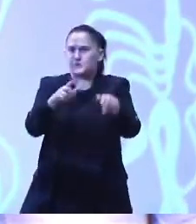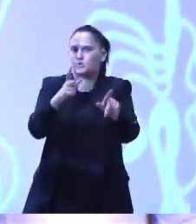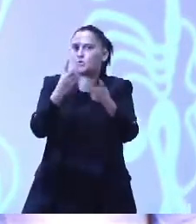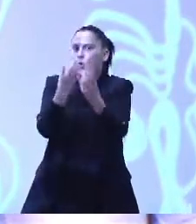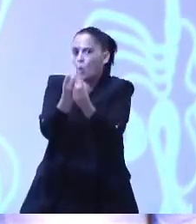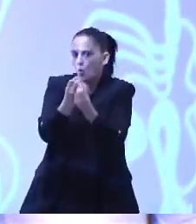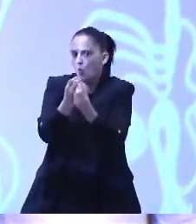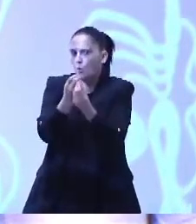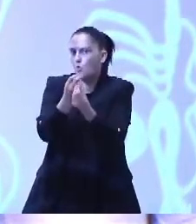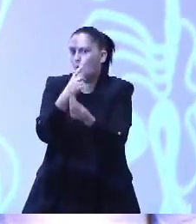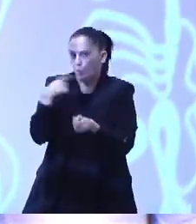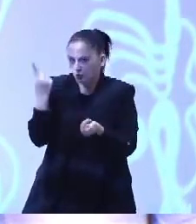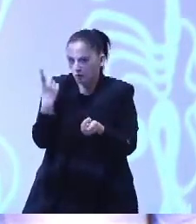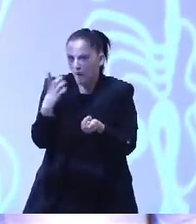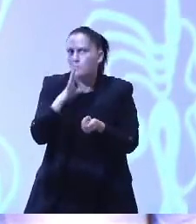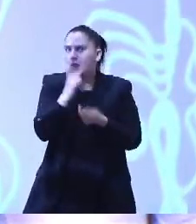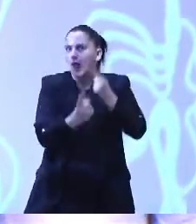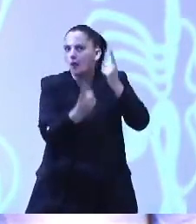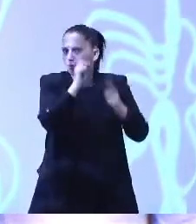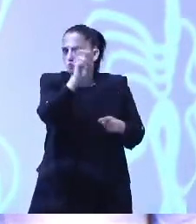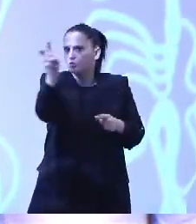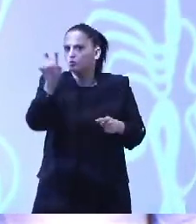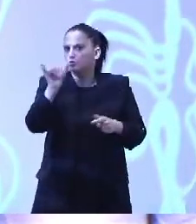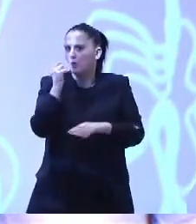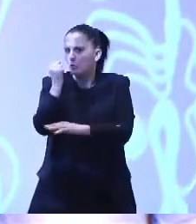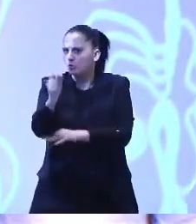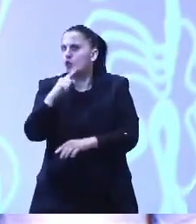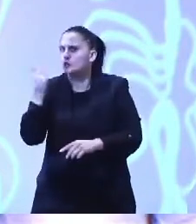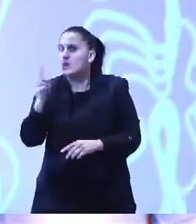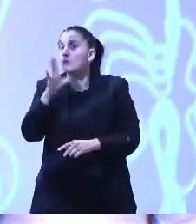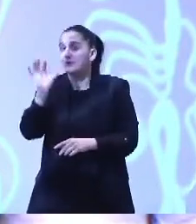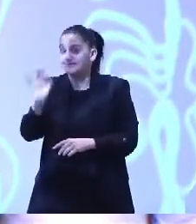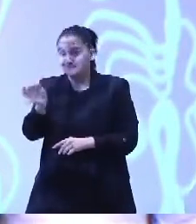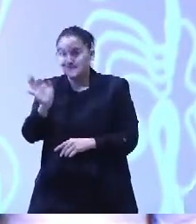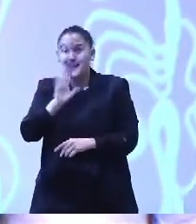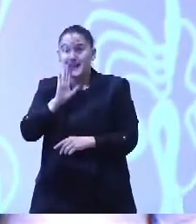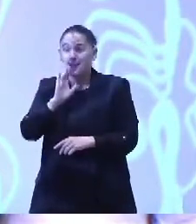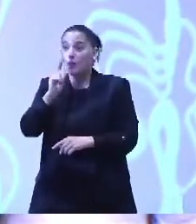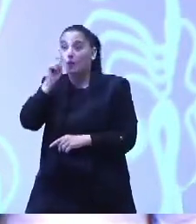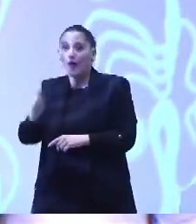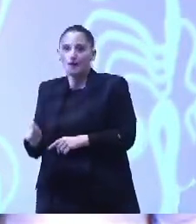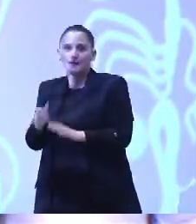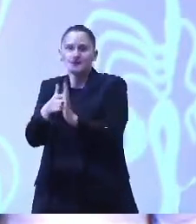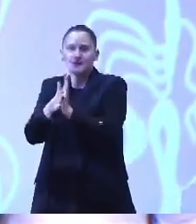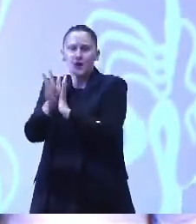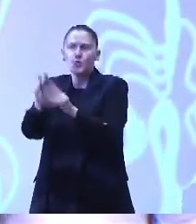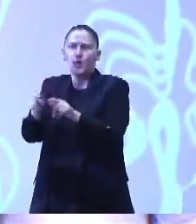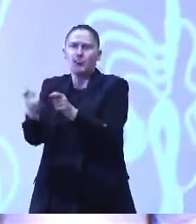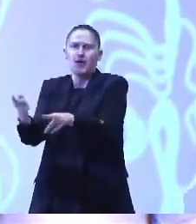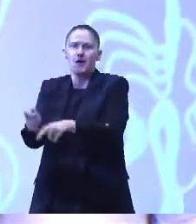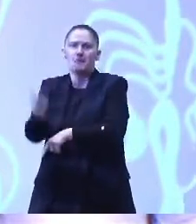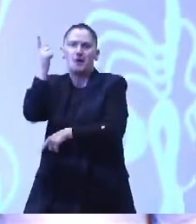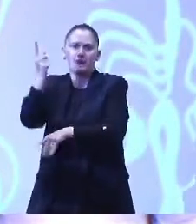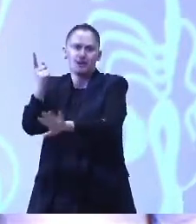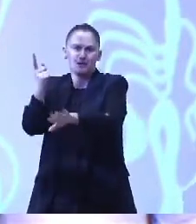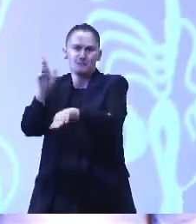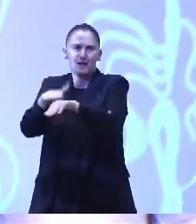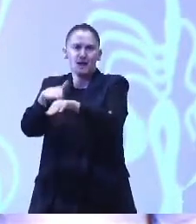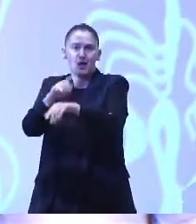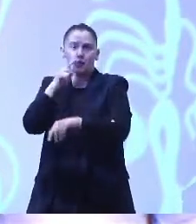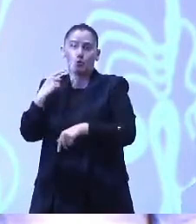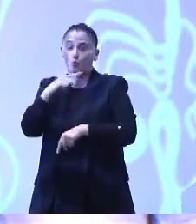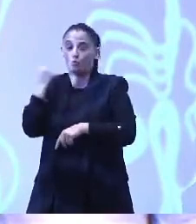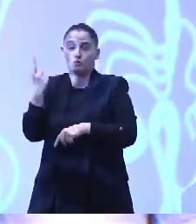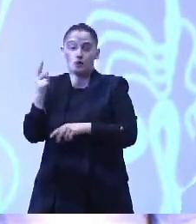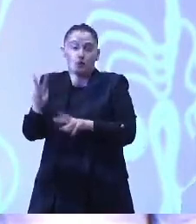hay algunos otros países que sí lo están, ¿no? Porque efectivamente Ucrania nunca representó un problema para